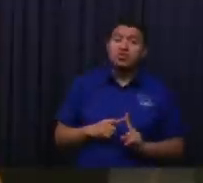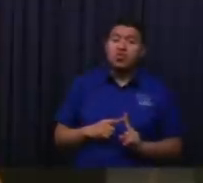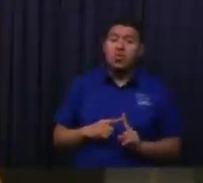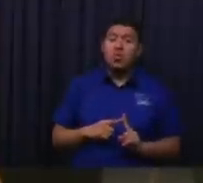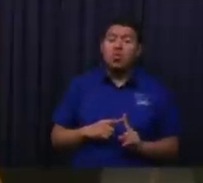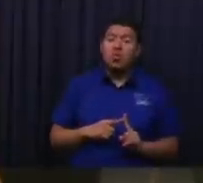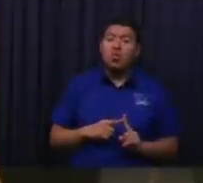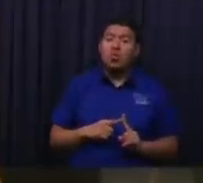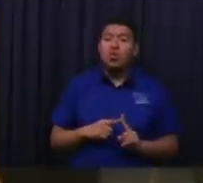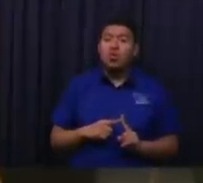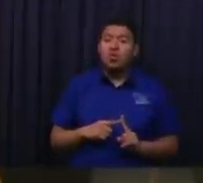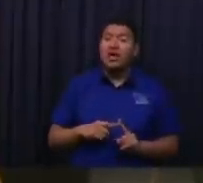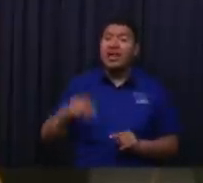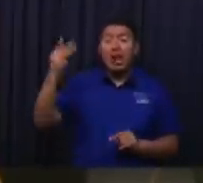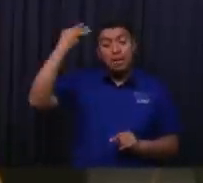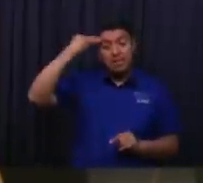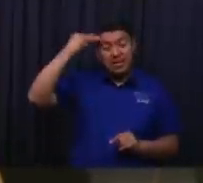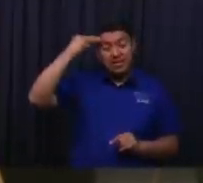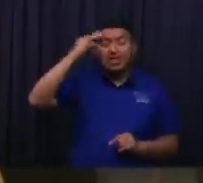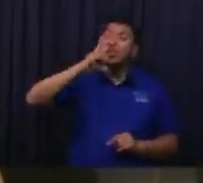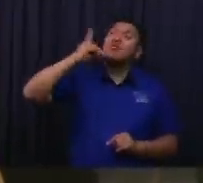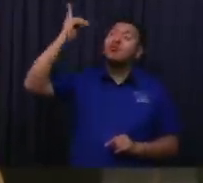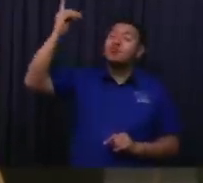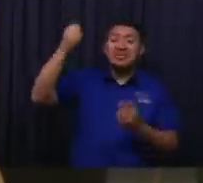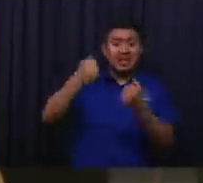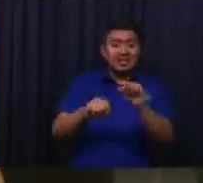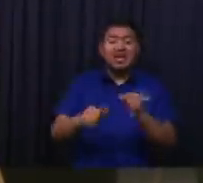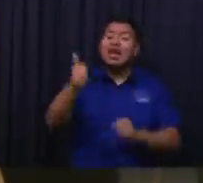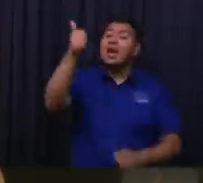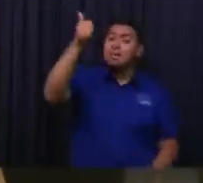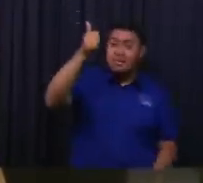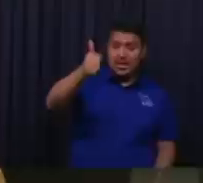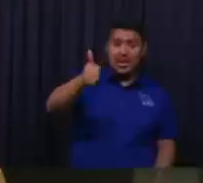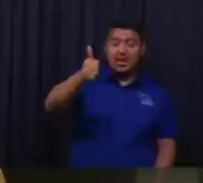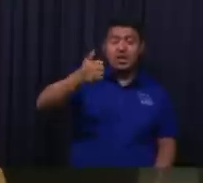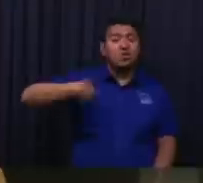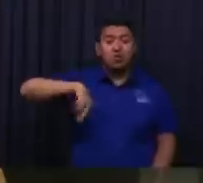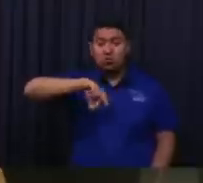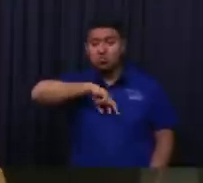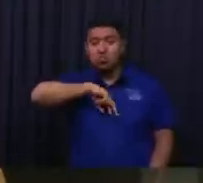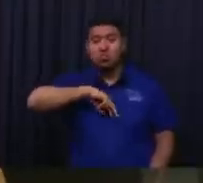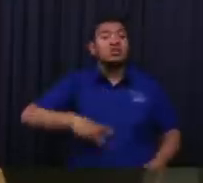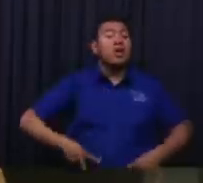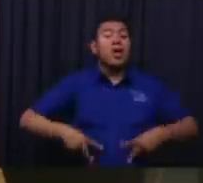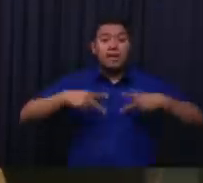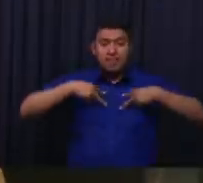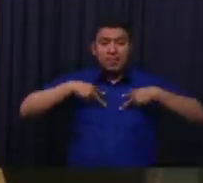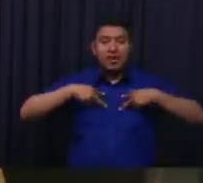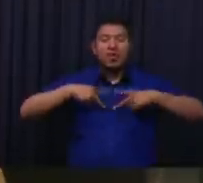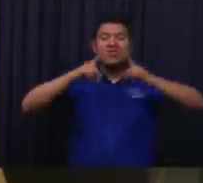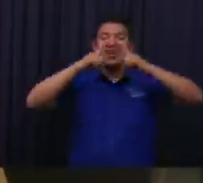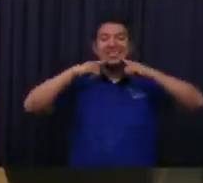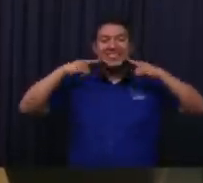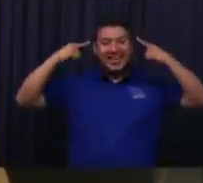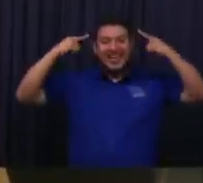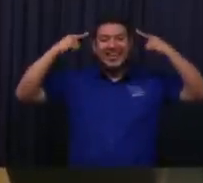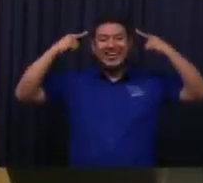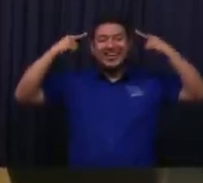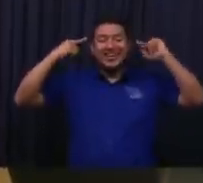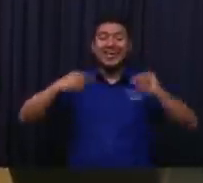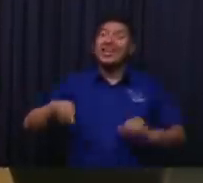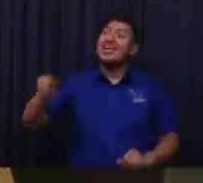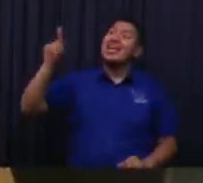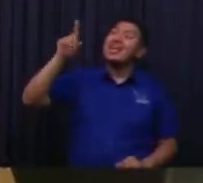y santa y sagrada mente, de hacernos el bien y de que nosotros viviéramos con felicidad. Dice que hizo